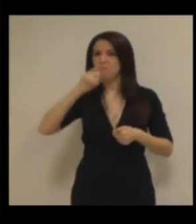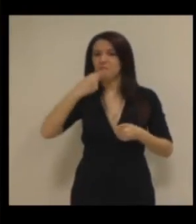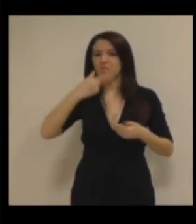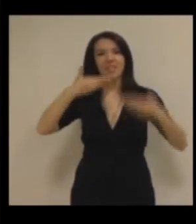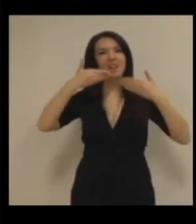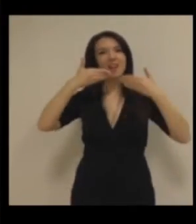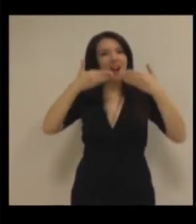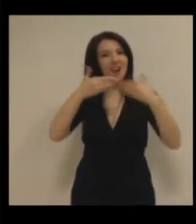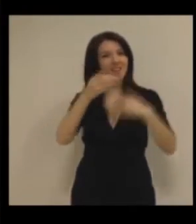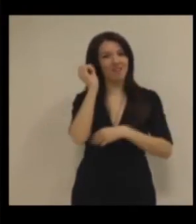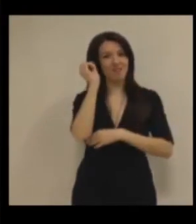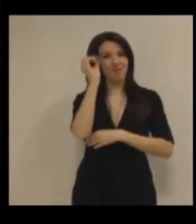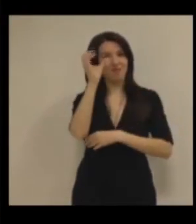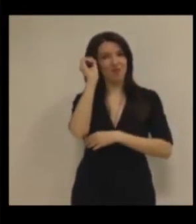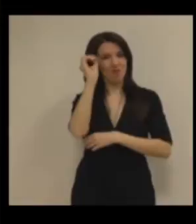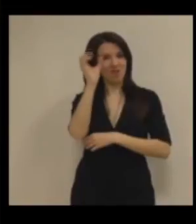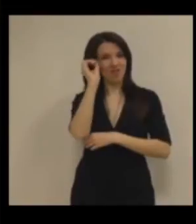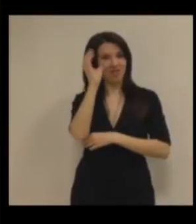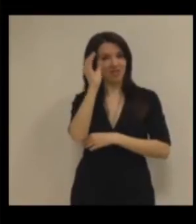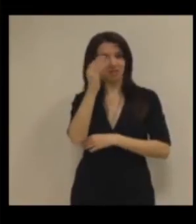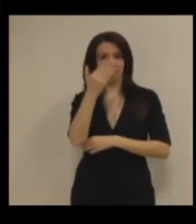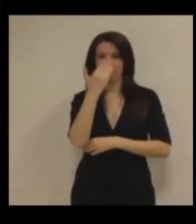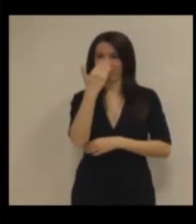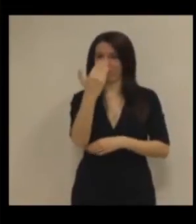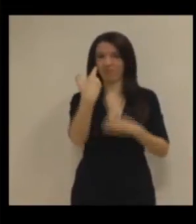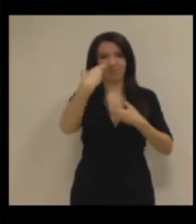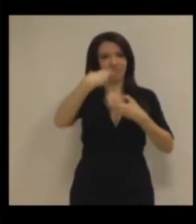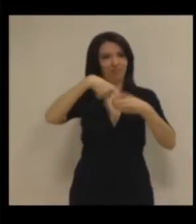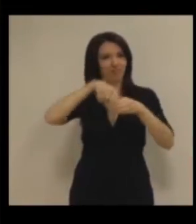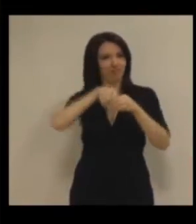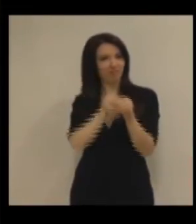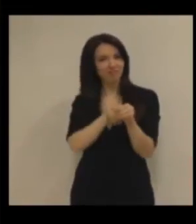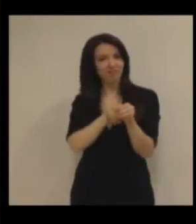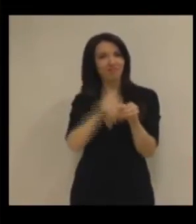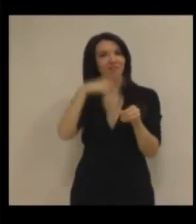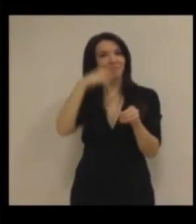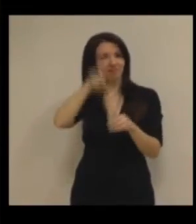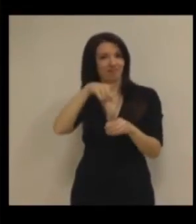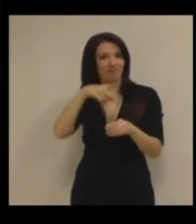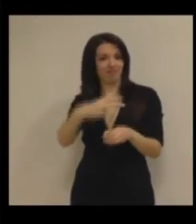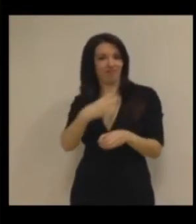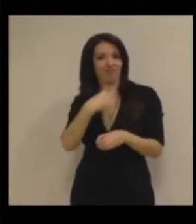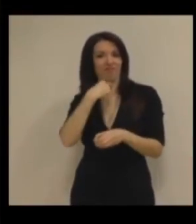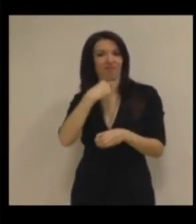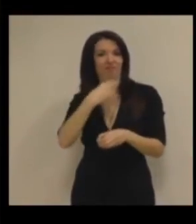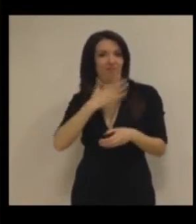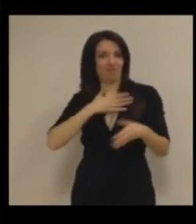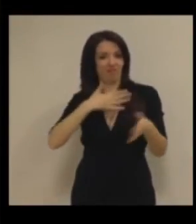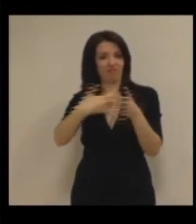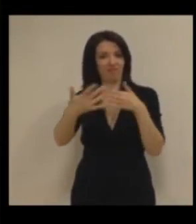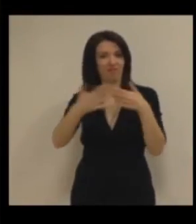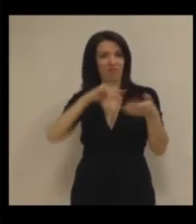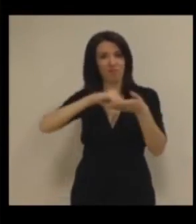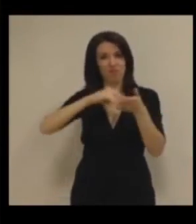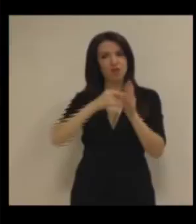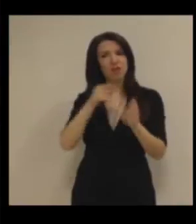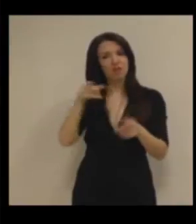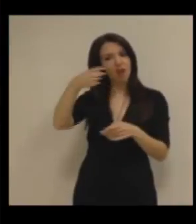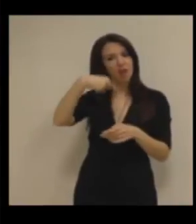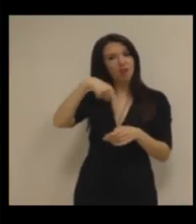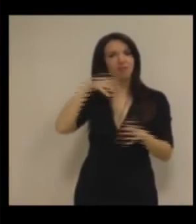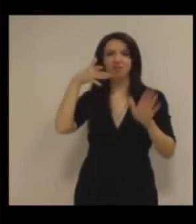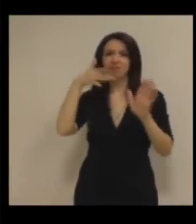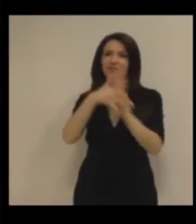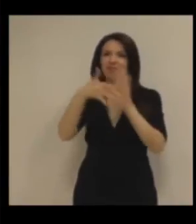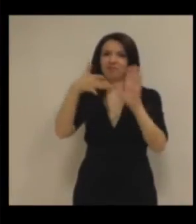a nuestros ponentes y a los verdaderos partícipes y ejecutores de este proyecto, que nos lo van a explicar